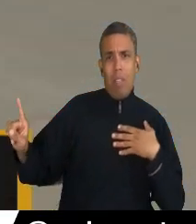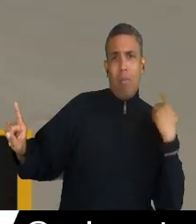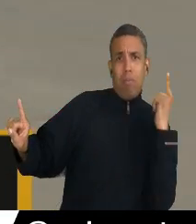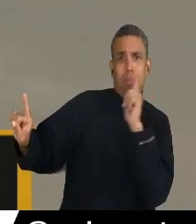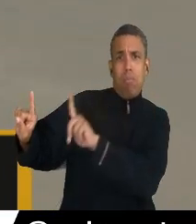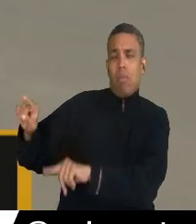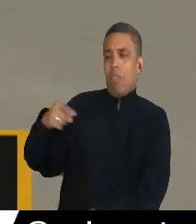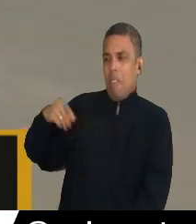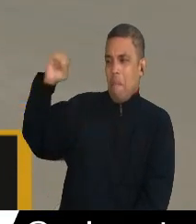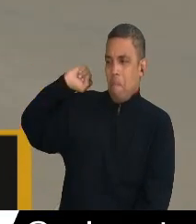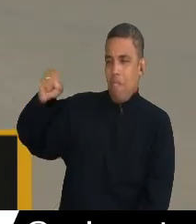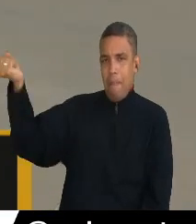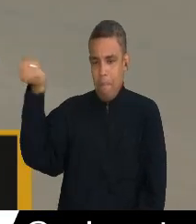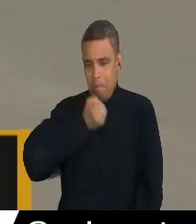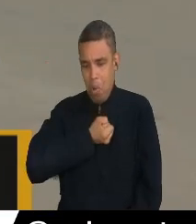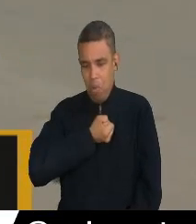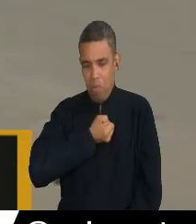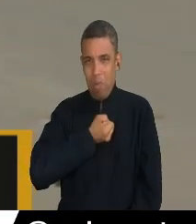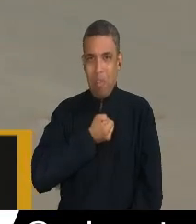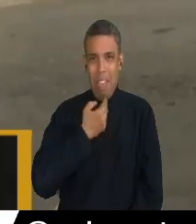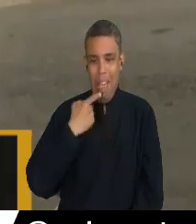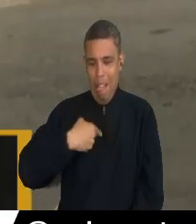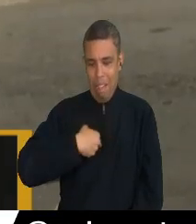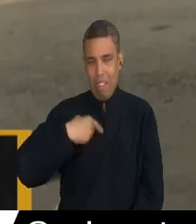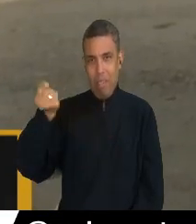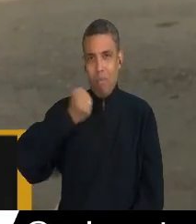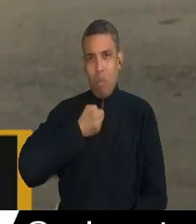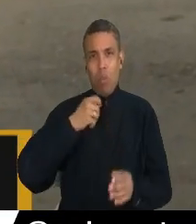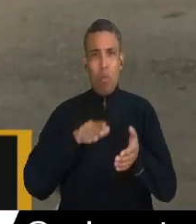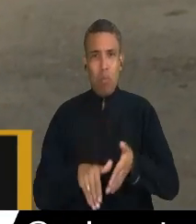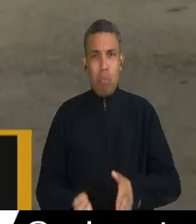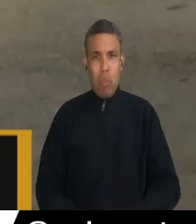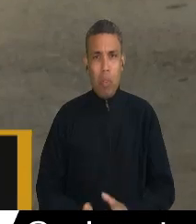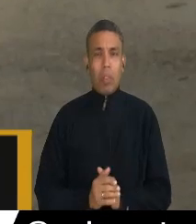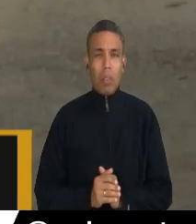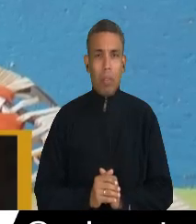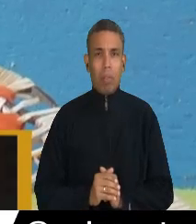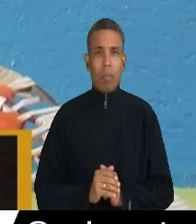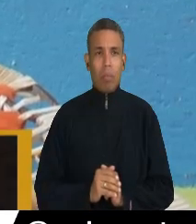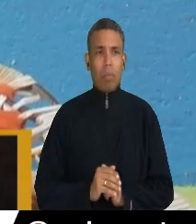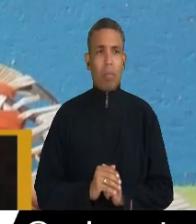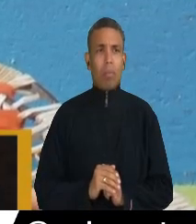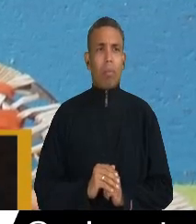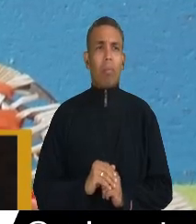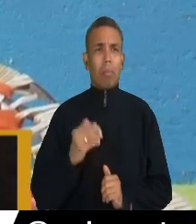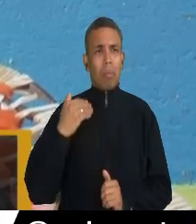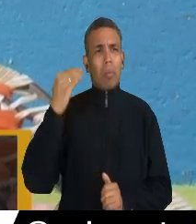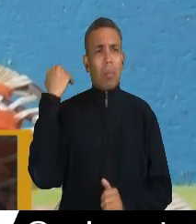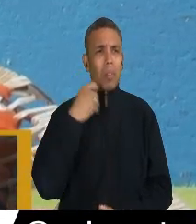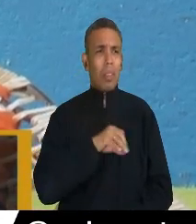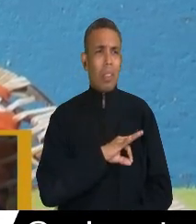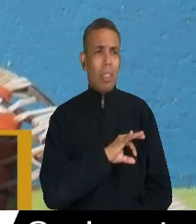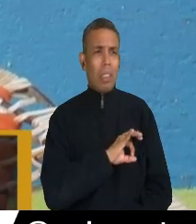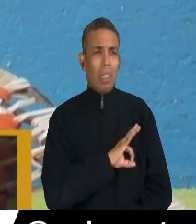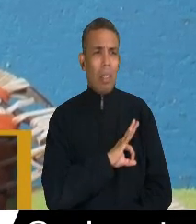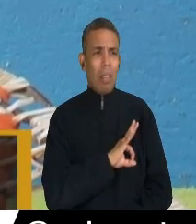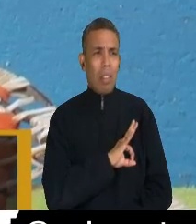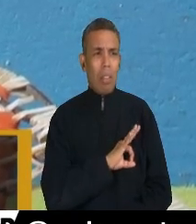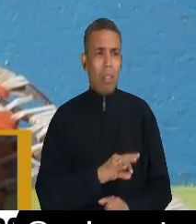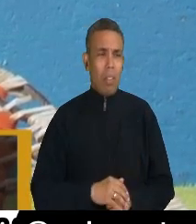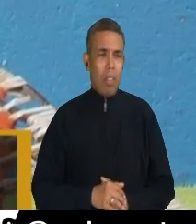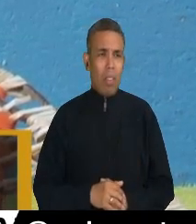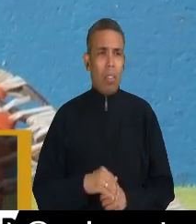corazón. Los familiares aseguran que el agresor de Eliezer hacía varios días lo venía intimidando. Él desde el sábado pasado, es que mi sobrino no estaba